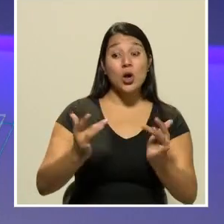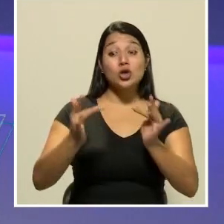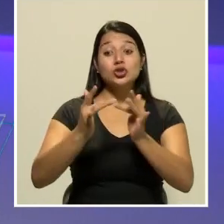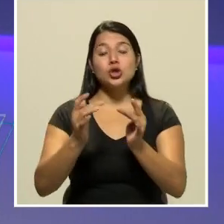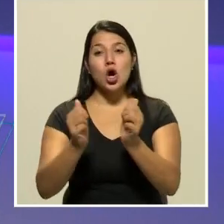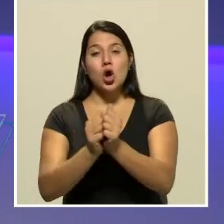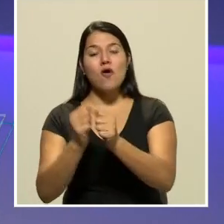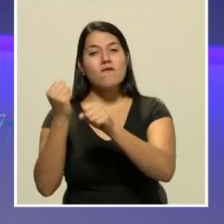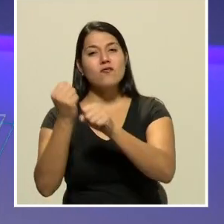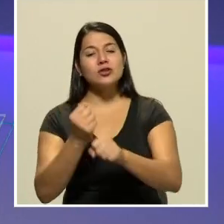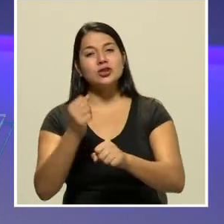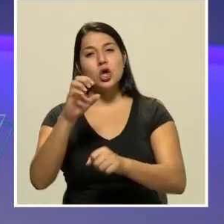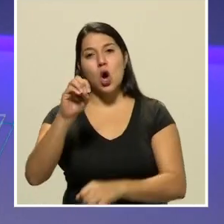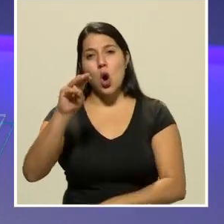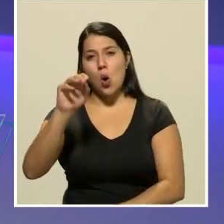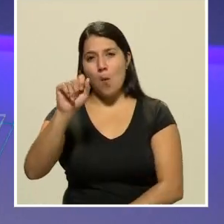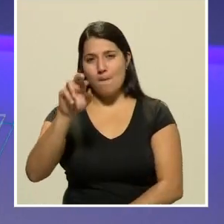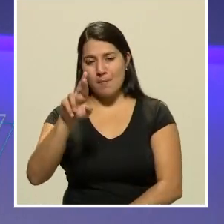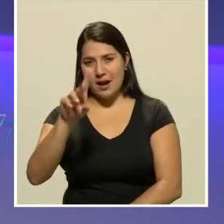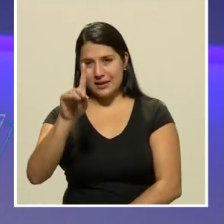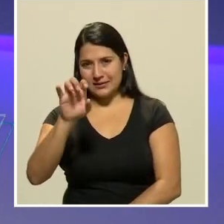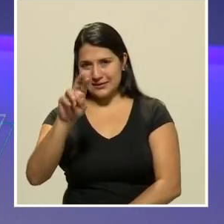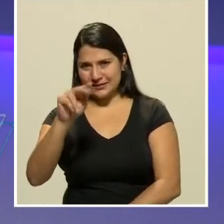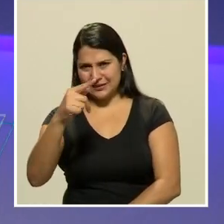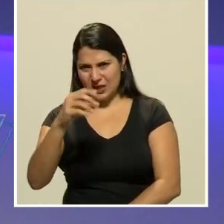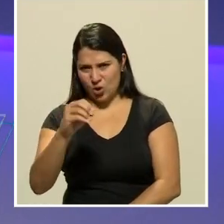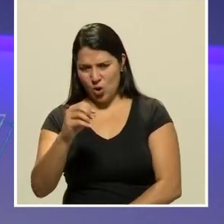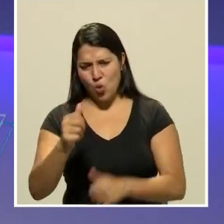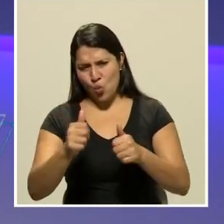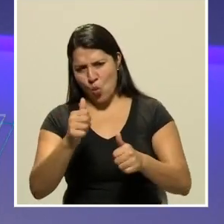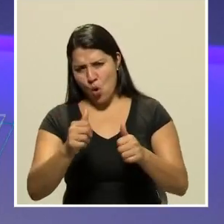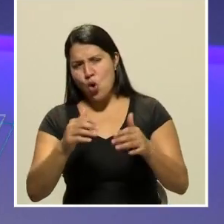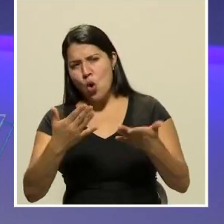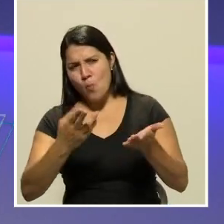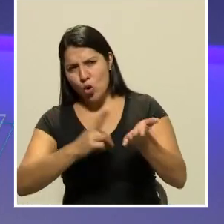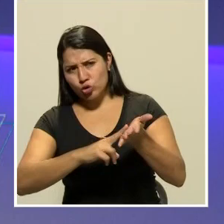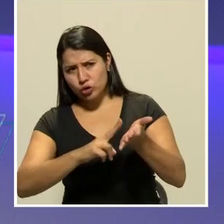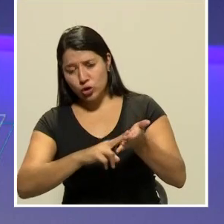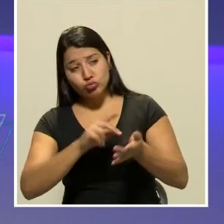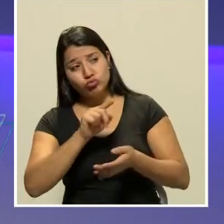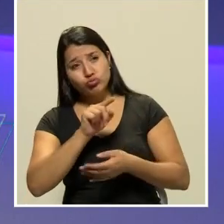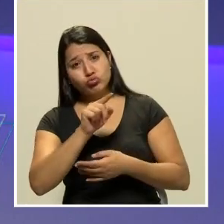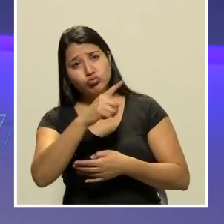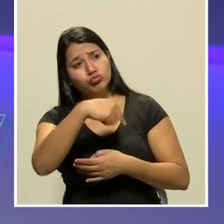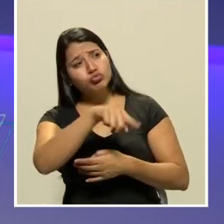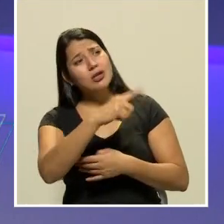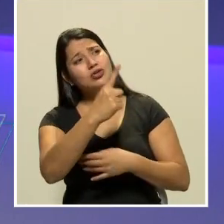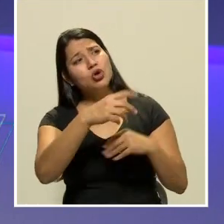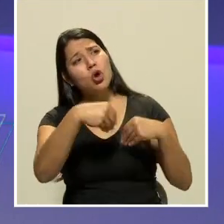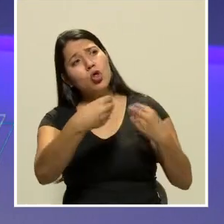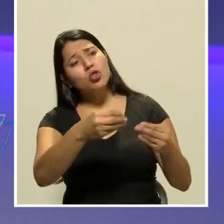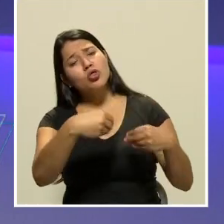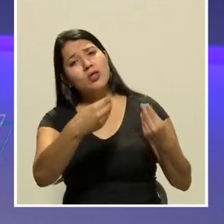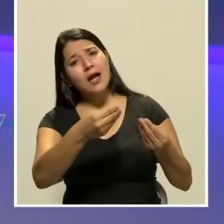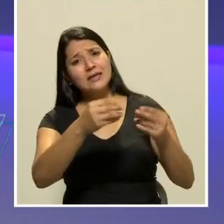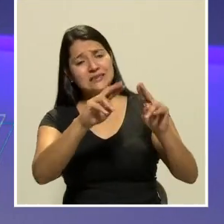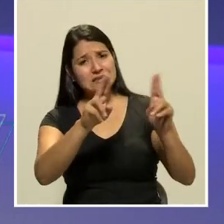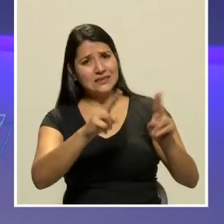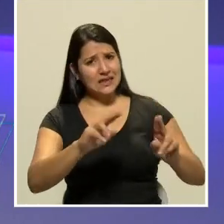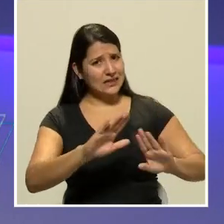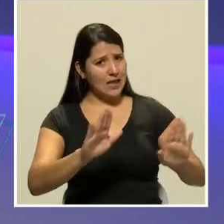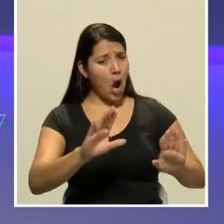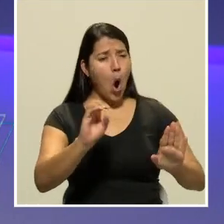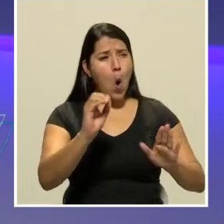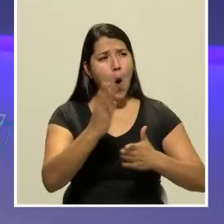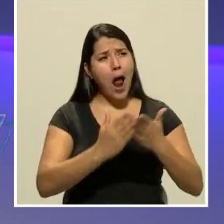trabajo con el MEP? ¿Serán ustedes solo proveedores de Internet o algo más integral que la conexión